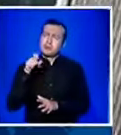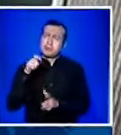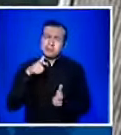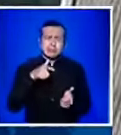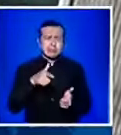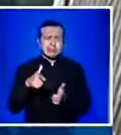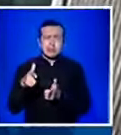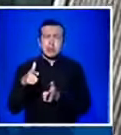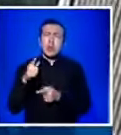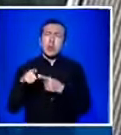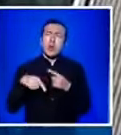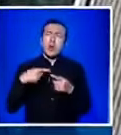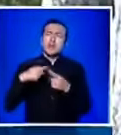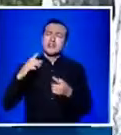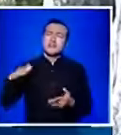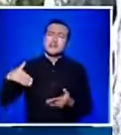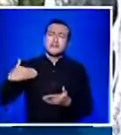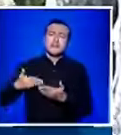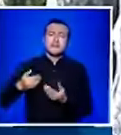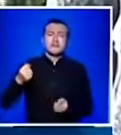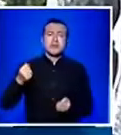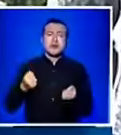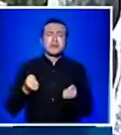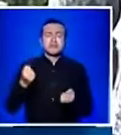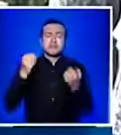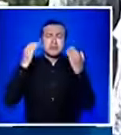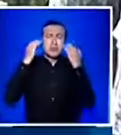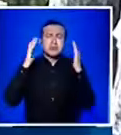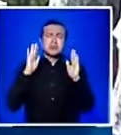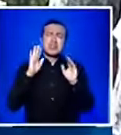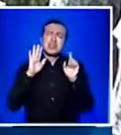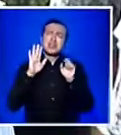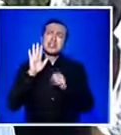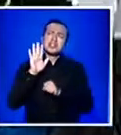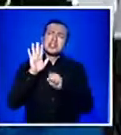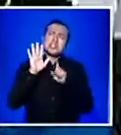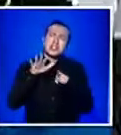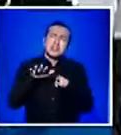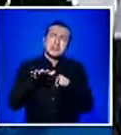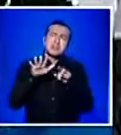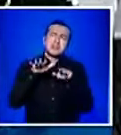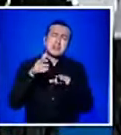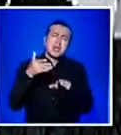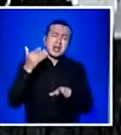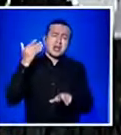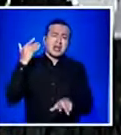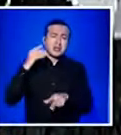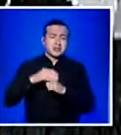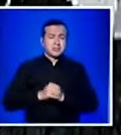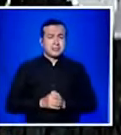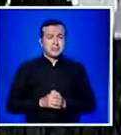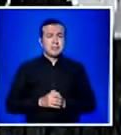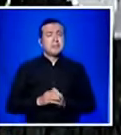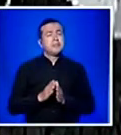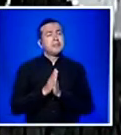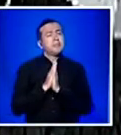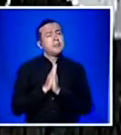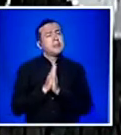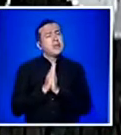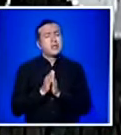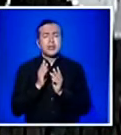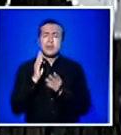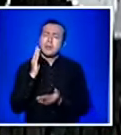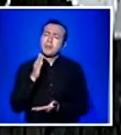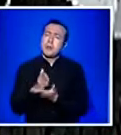no recuerdo la última vez que pasó por aquí el patrullero, serán unos 6, 8 meses atrás. Buscan que se frene la inseguridad, lo que les